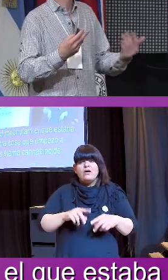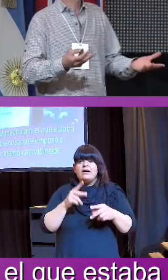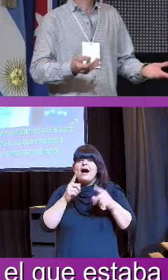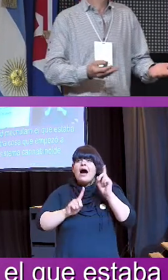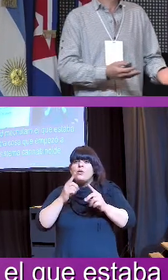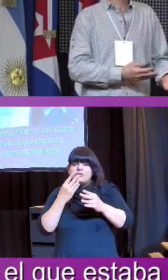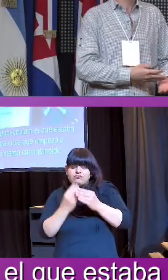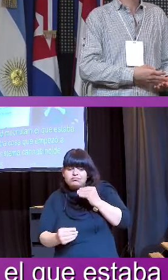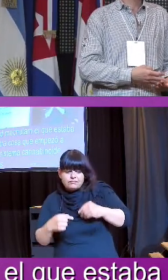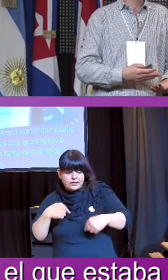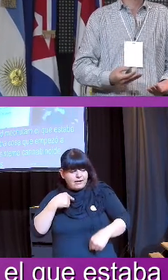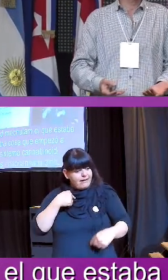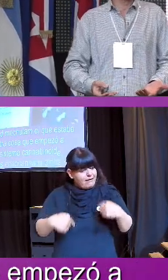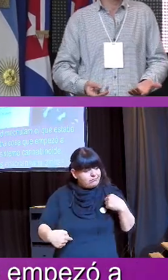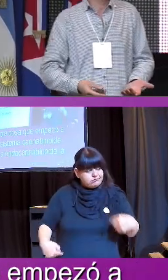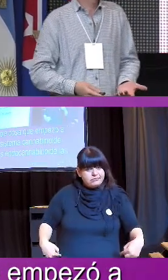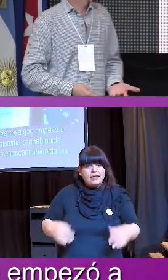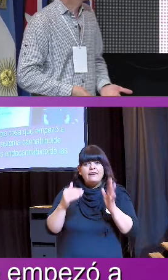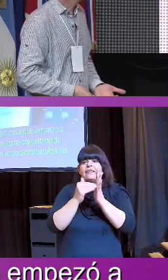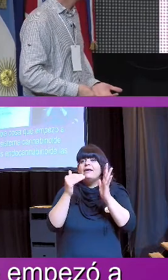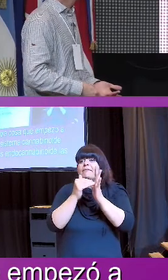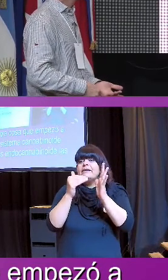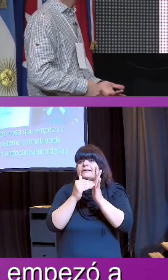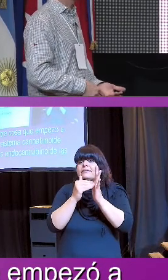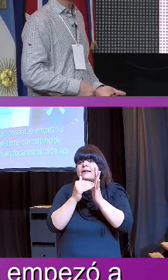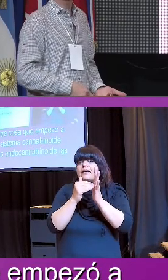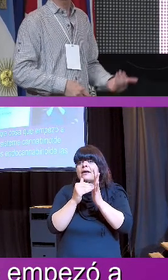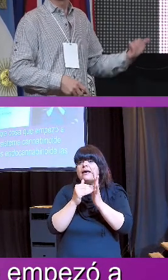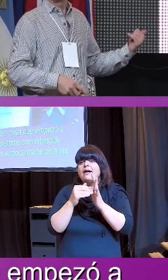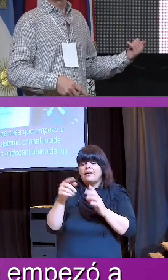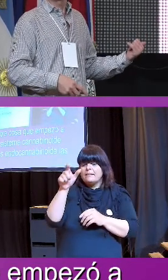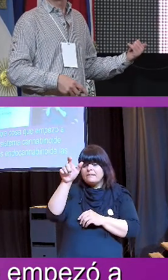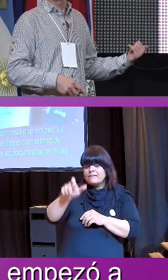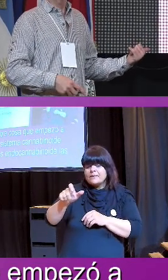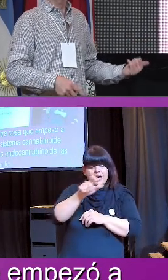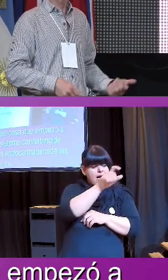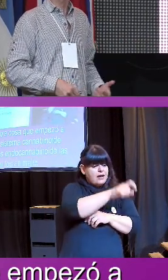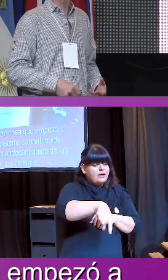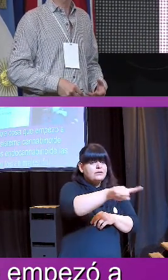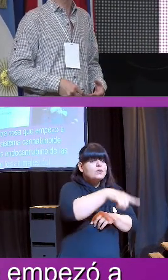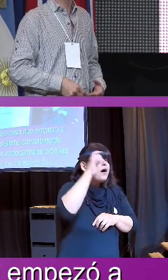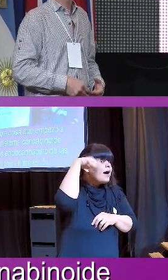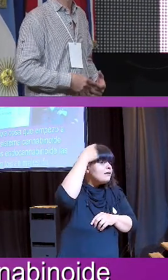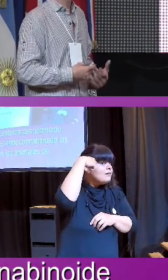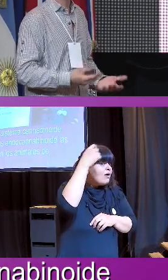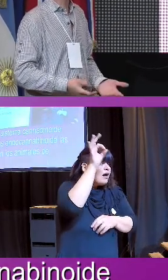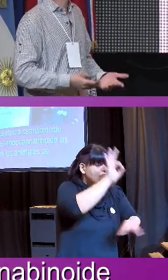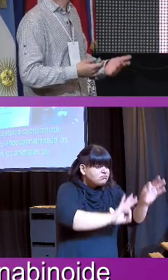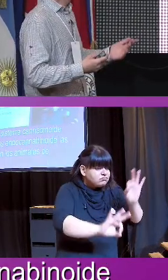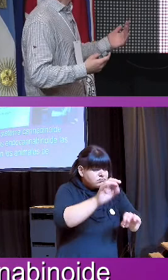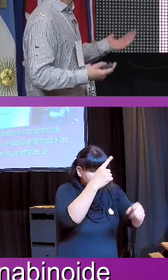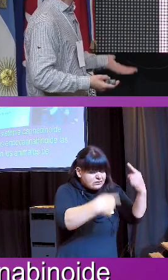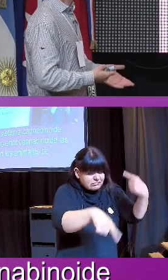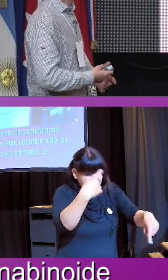en sus endocannabinoides, las sustancias mismas, ¿sí?, producían en los animales de experimentación